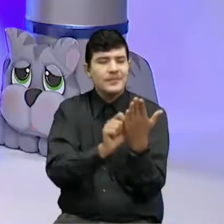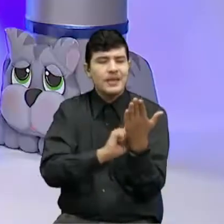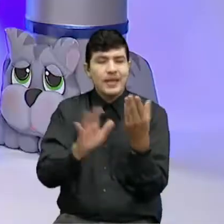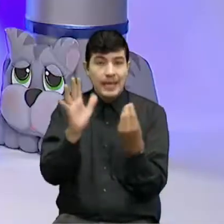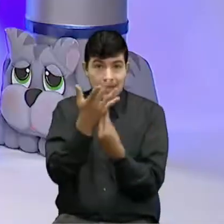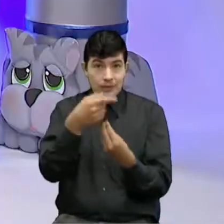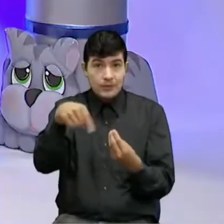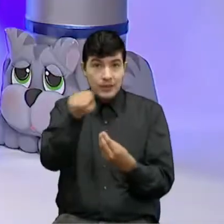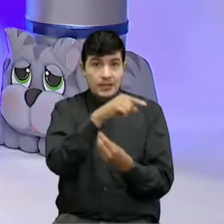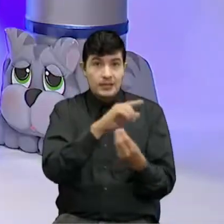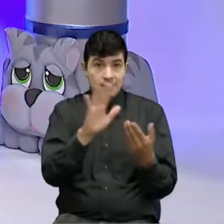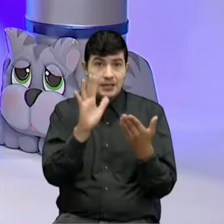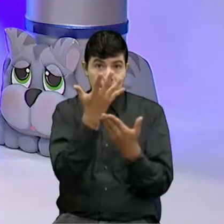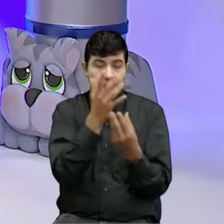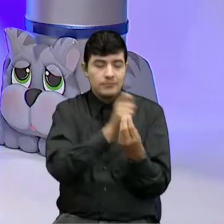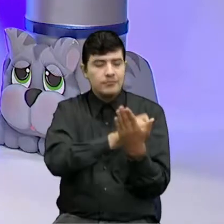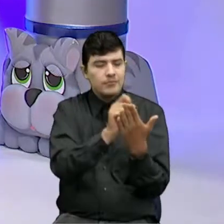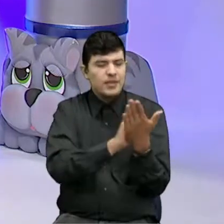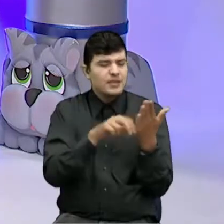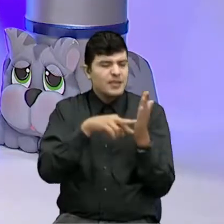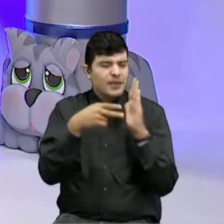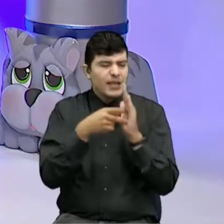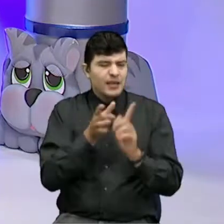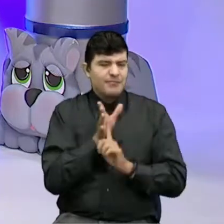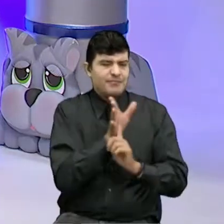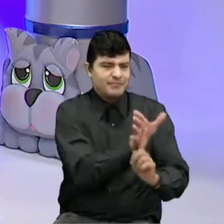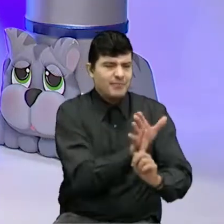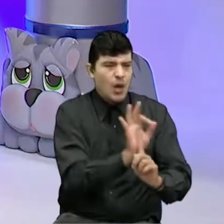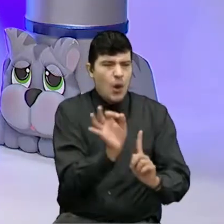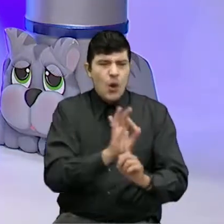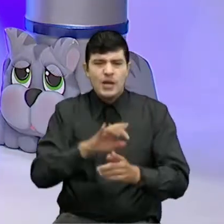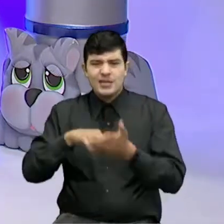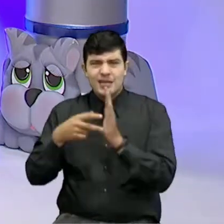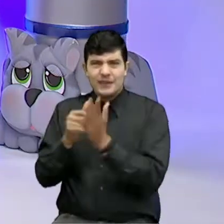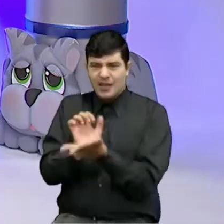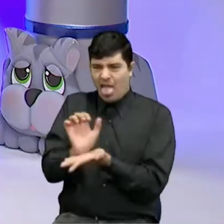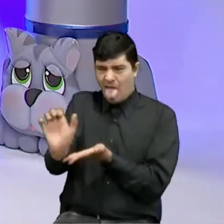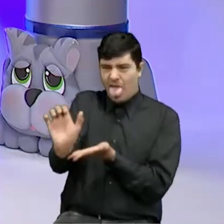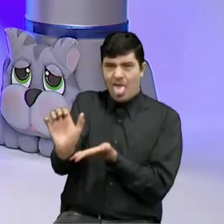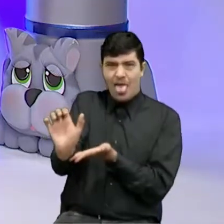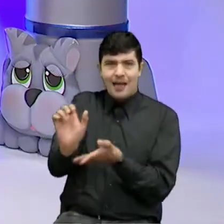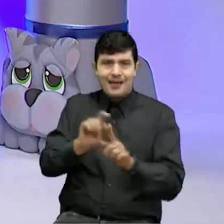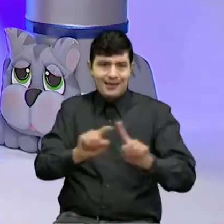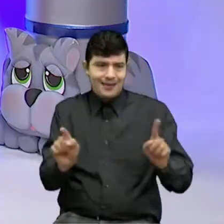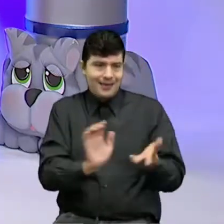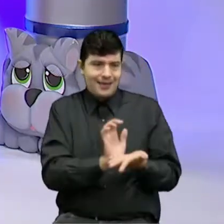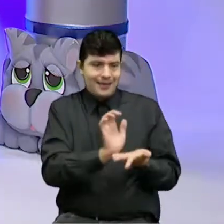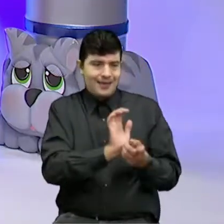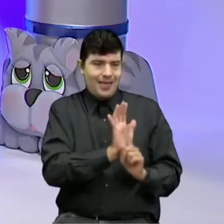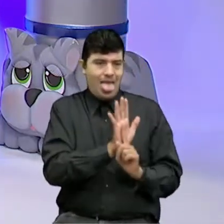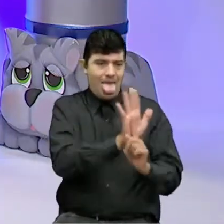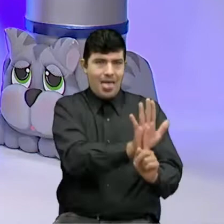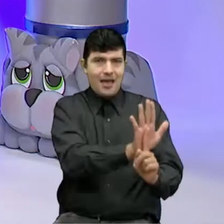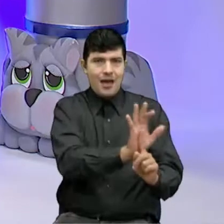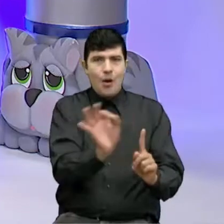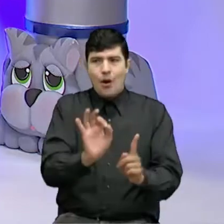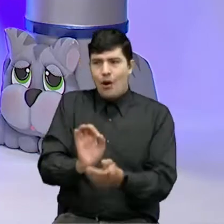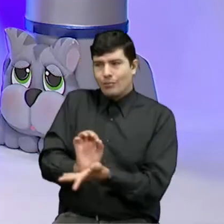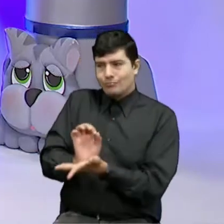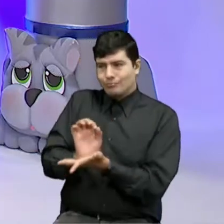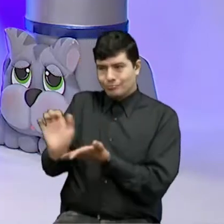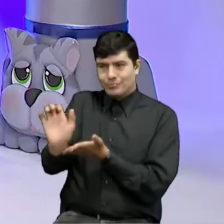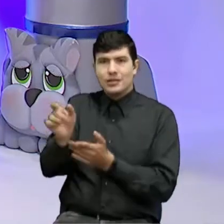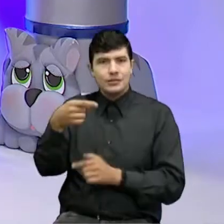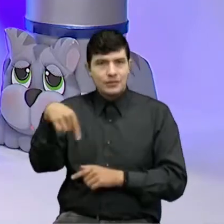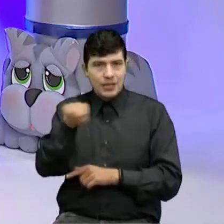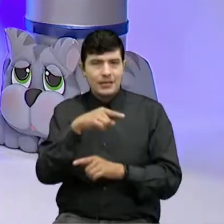exclusión? ¿Qué significa discriminación? Ya les dimos algunos ejemplos de cada una de estas palabras para que ustedes